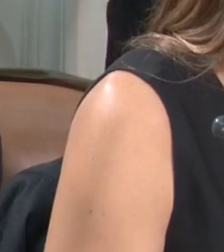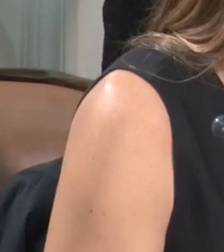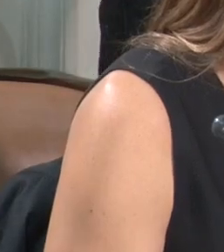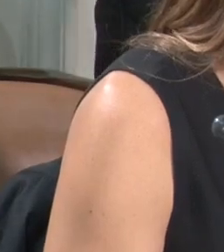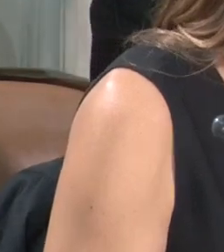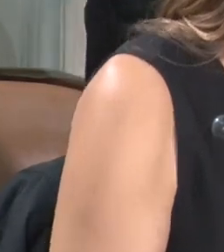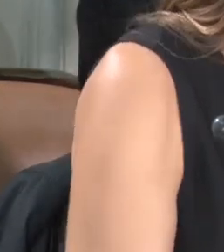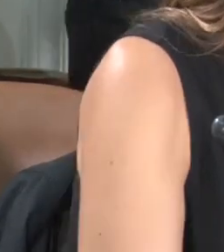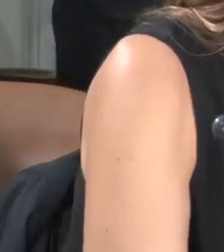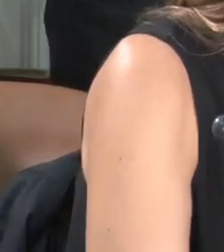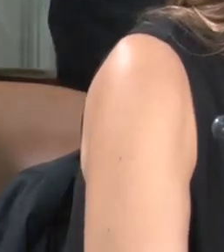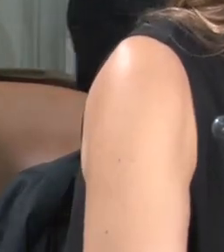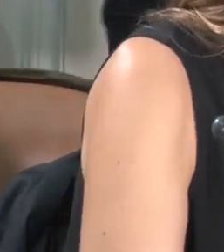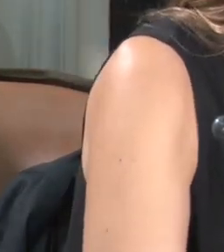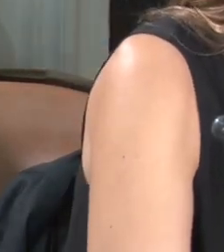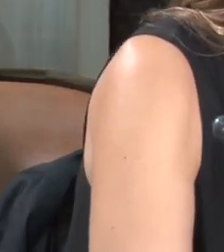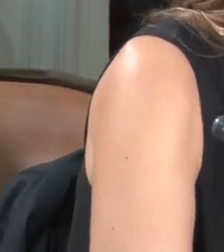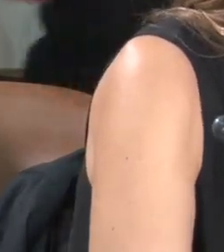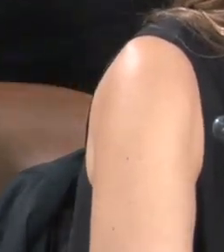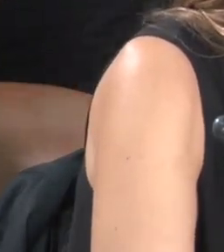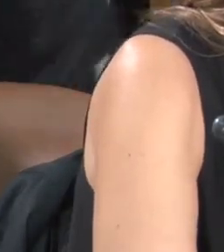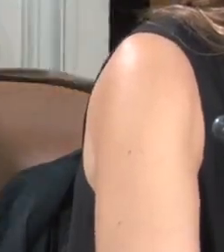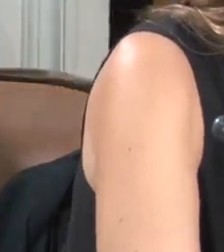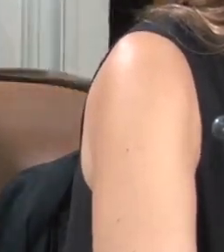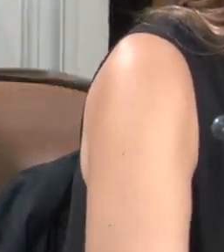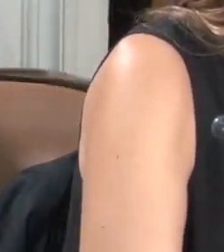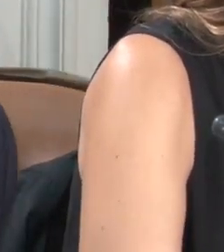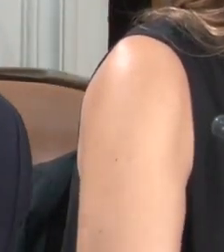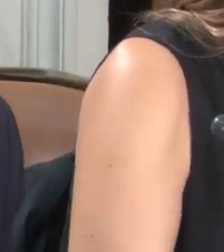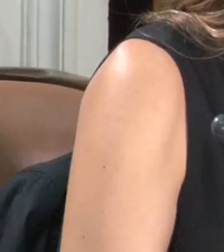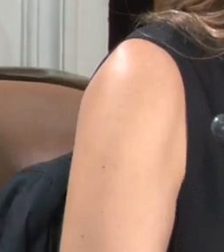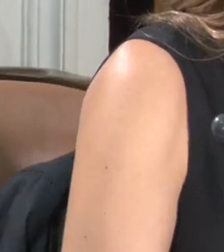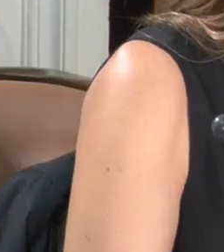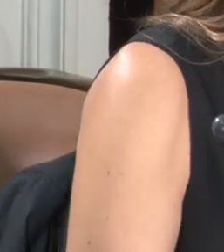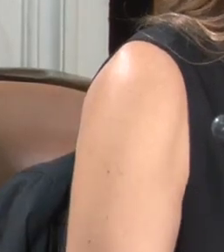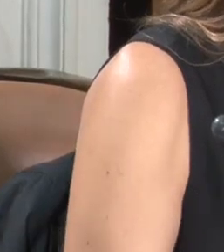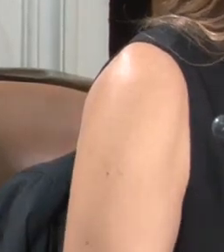Secretaría también. Muy buenos días. ¿Tenemos cuenta, señora secretaria?